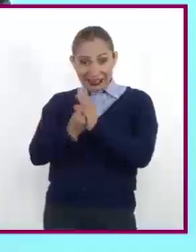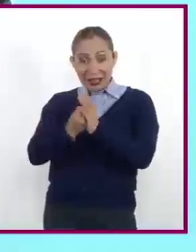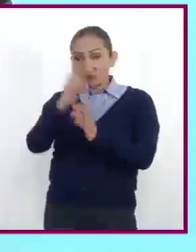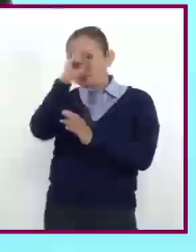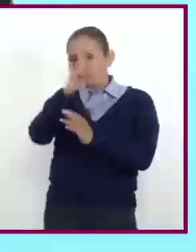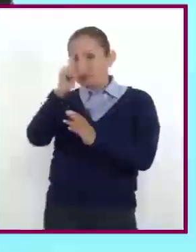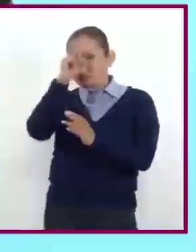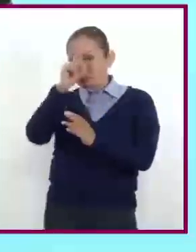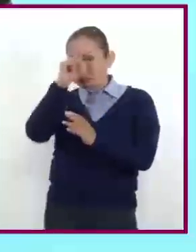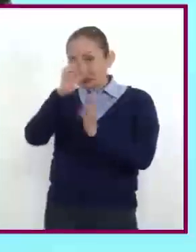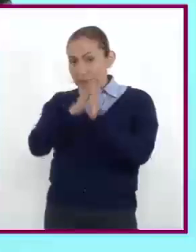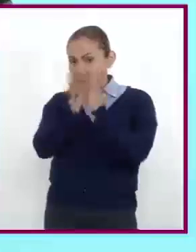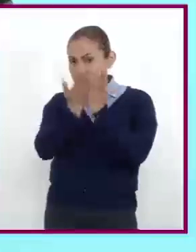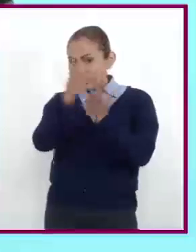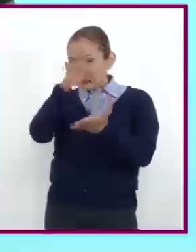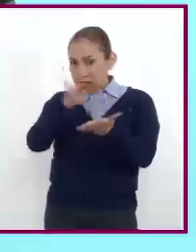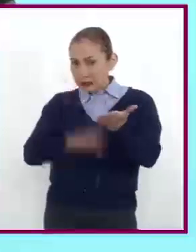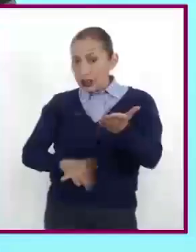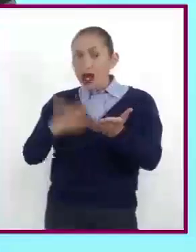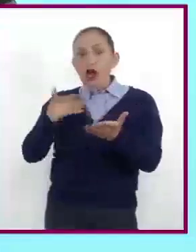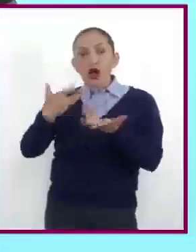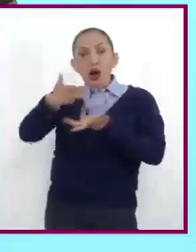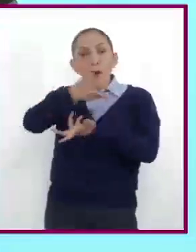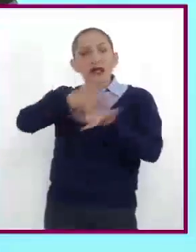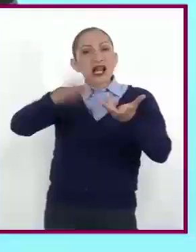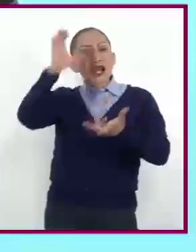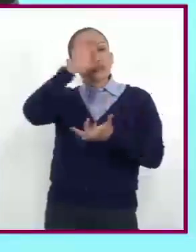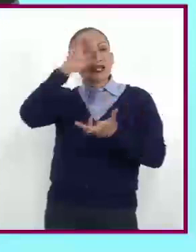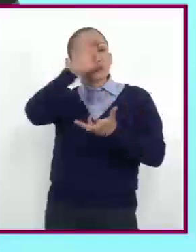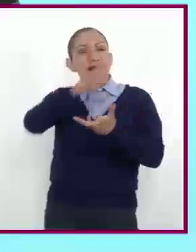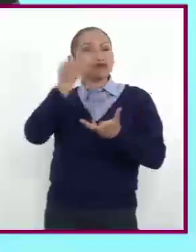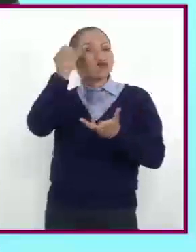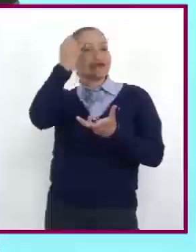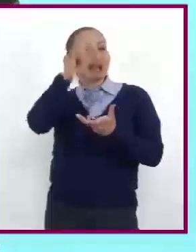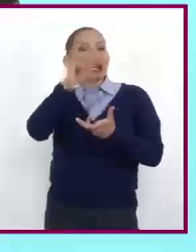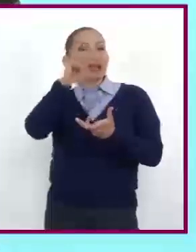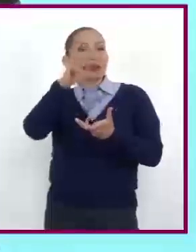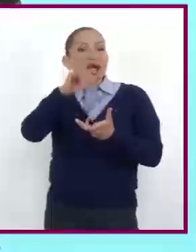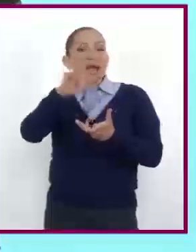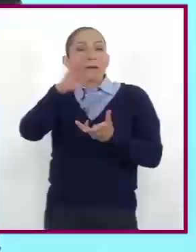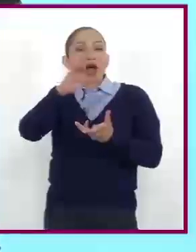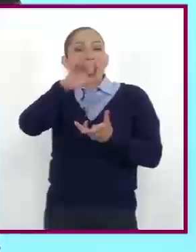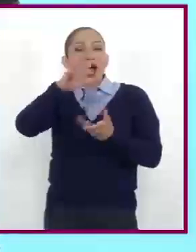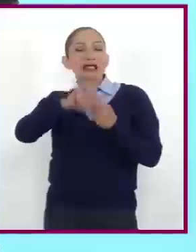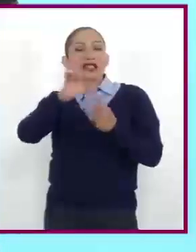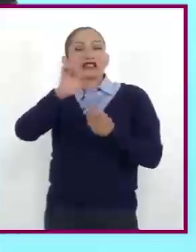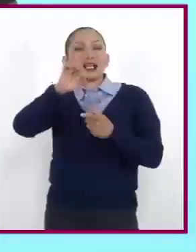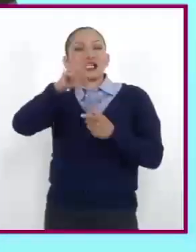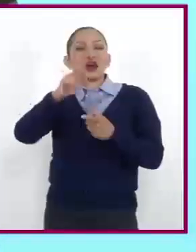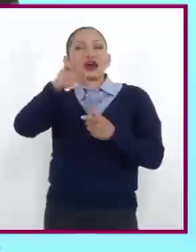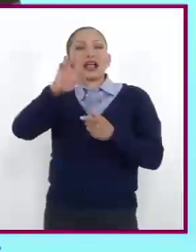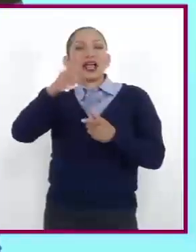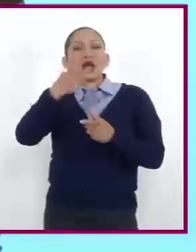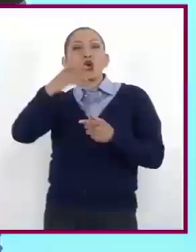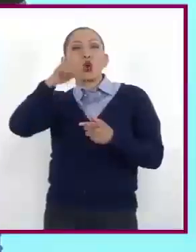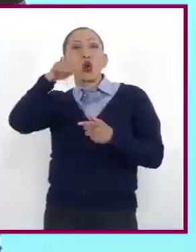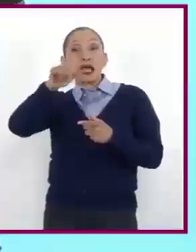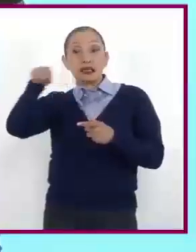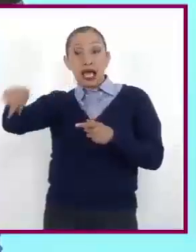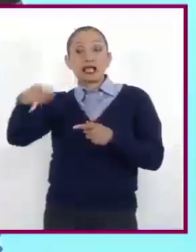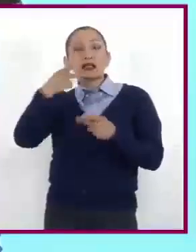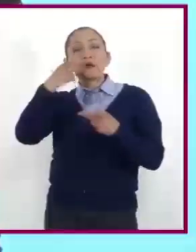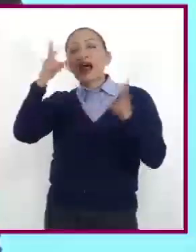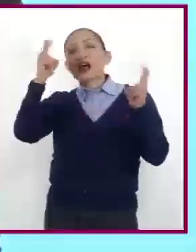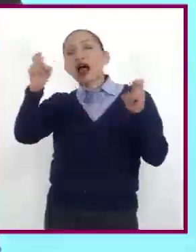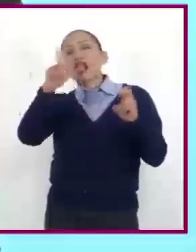les recomendamos el libro Compartir la ciencia de los autores Lidia Barajas y Sergio de Regules, el cual trata